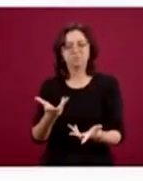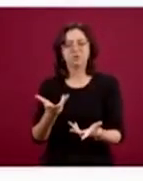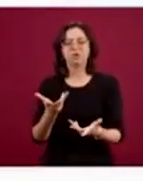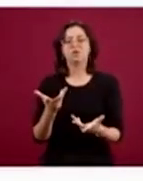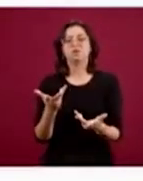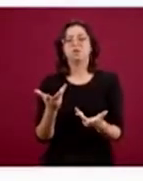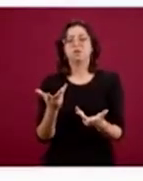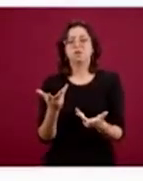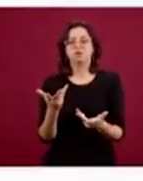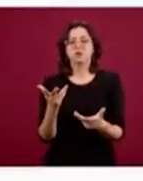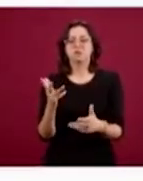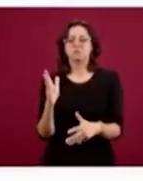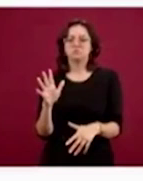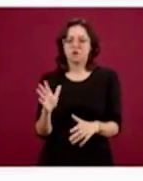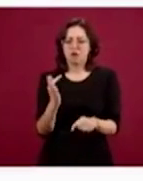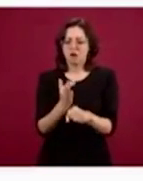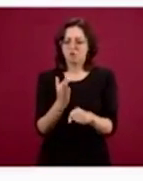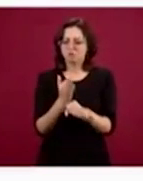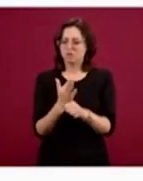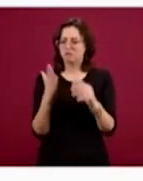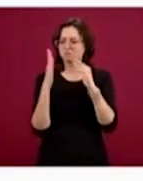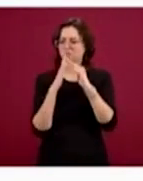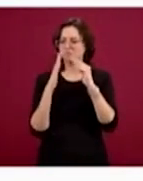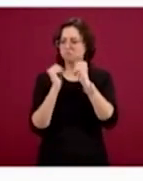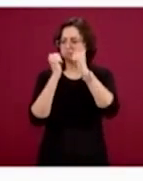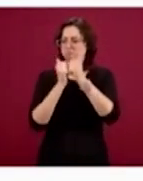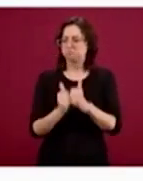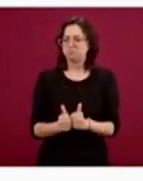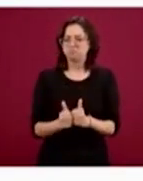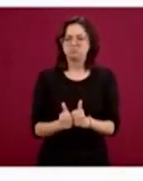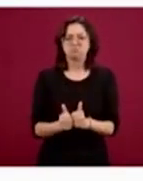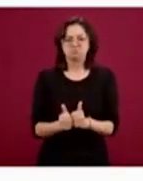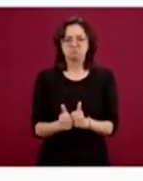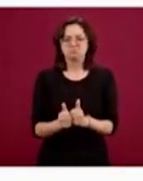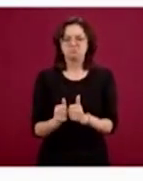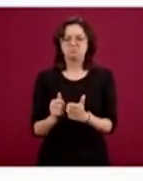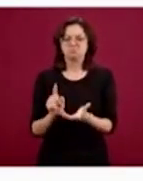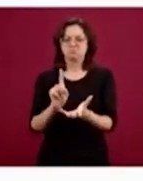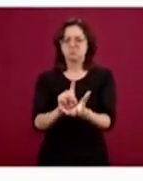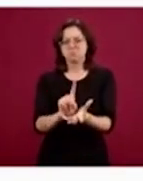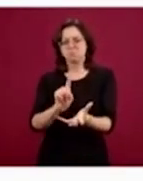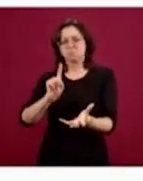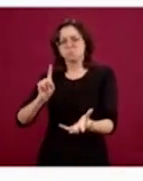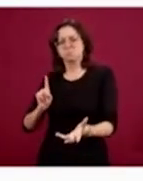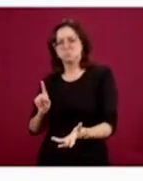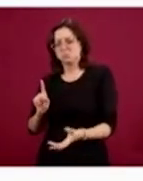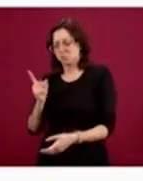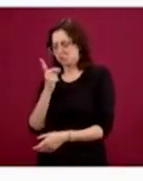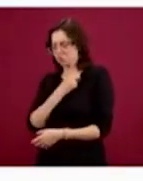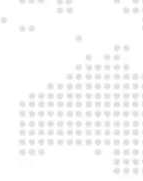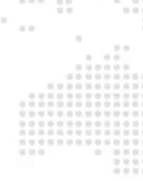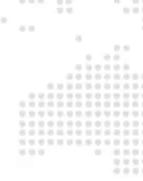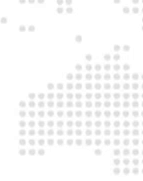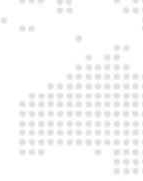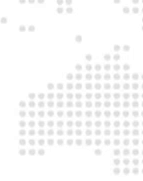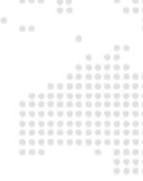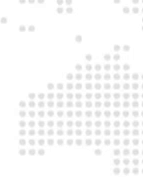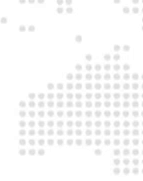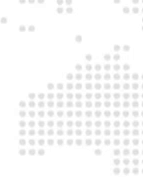tener momentos a solas ahora que estamos en casa, en un espacio de la casa, podemos tener un momento a solas.